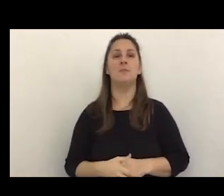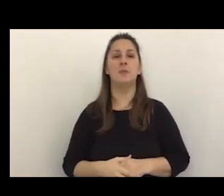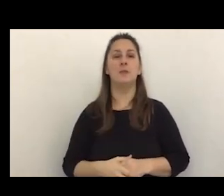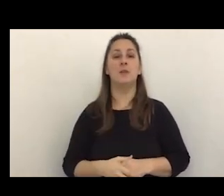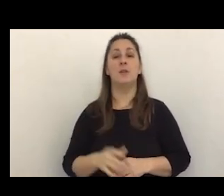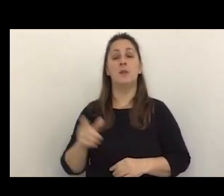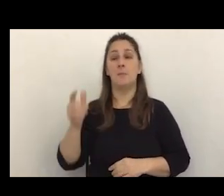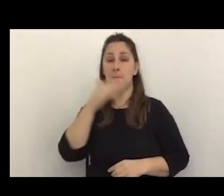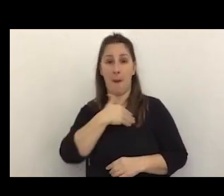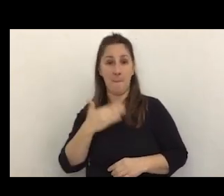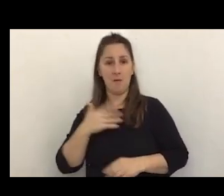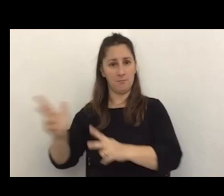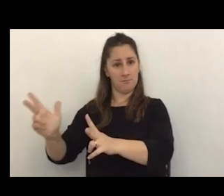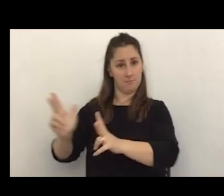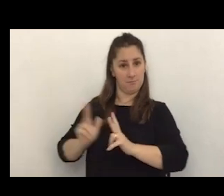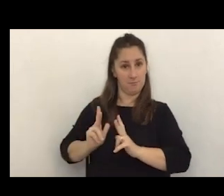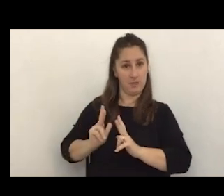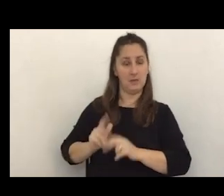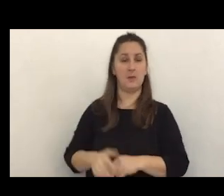ojo,